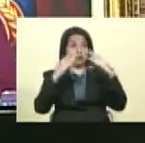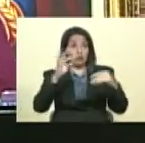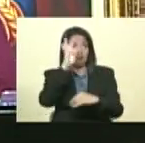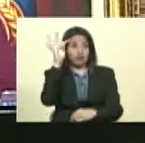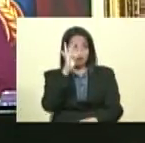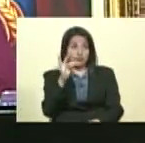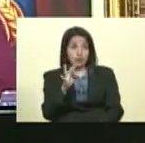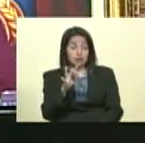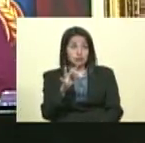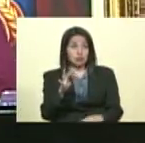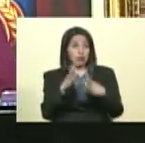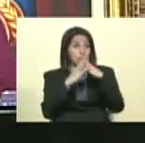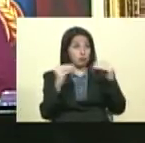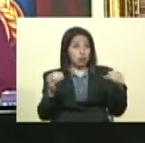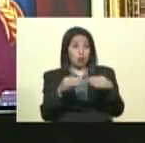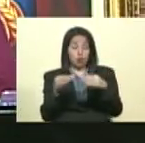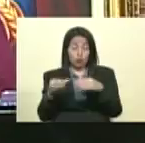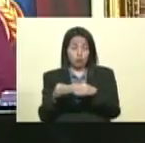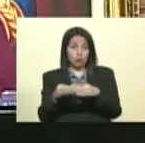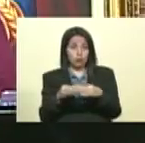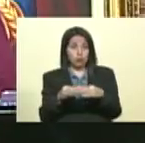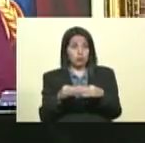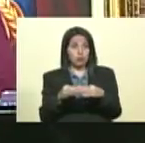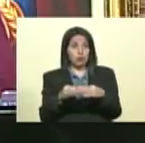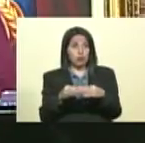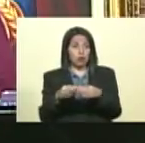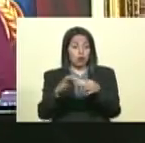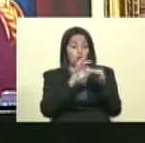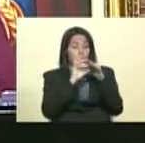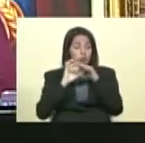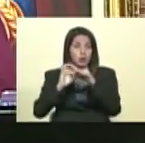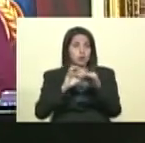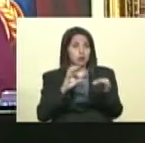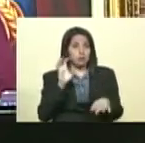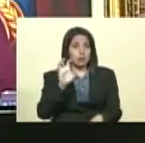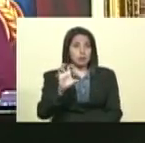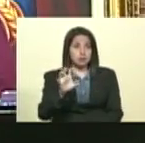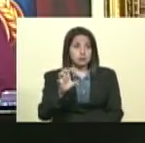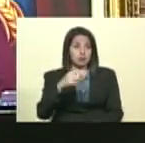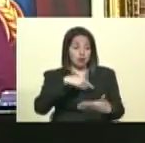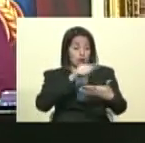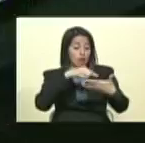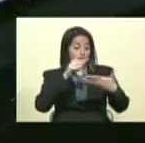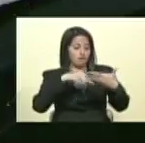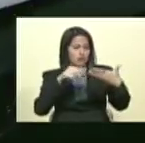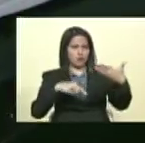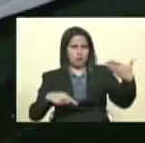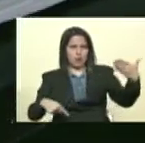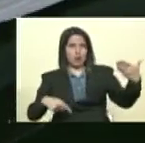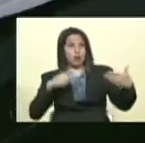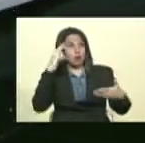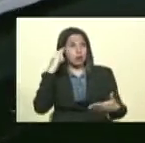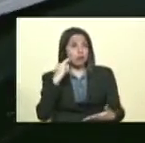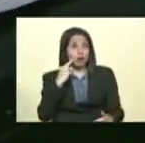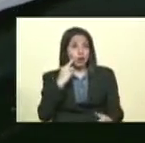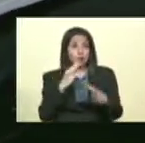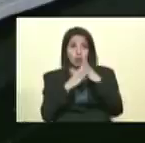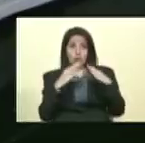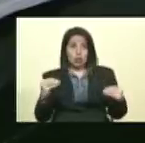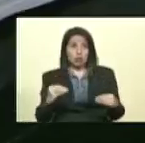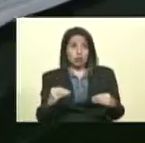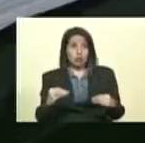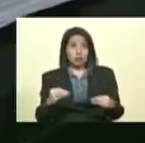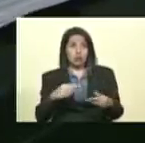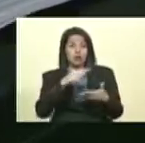federaciones sindicales y sindicatos unidos del país. Aquí está la firma de los sindicatos bolivarianos y revolucionarios y